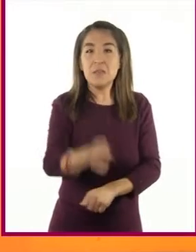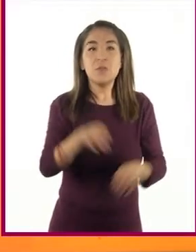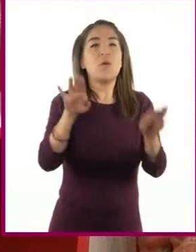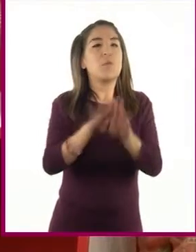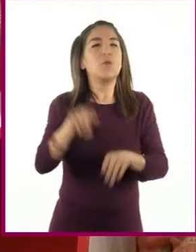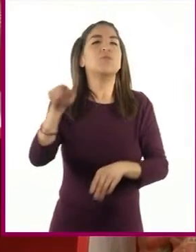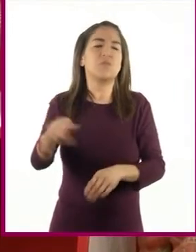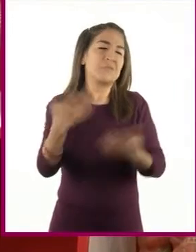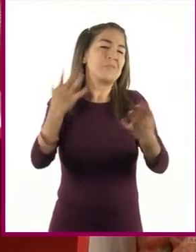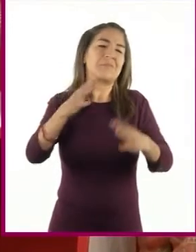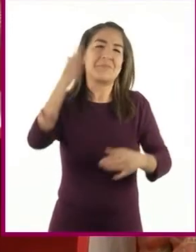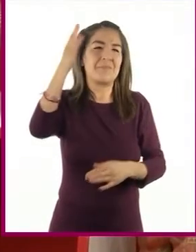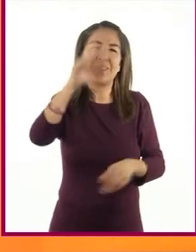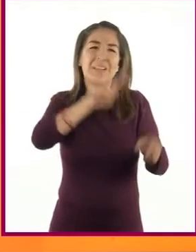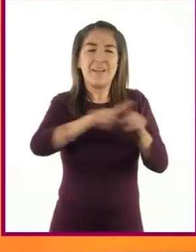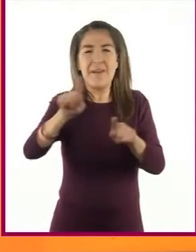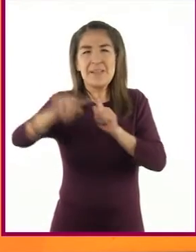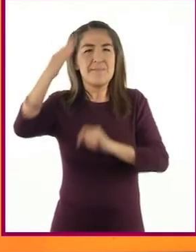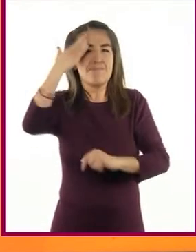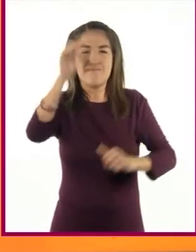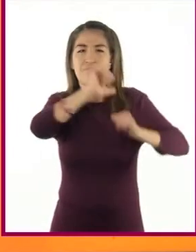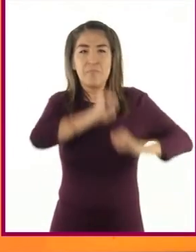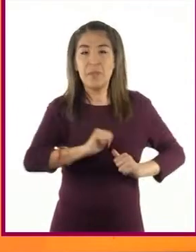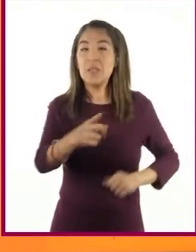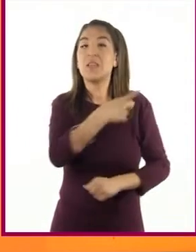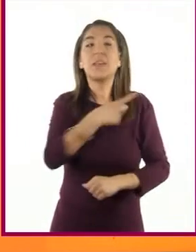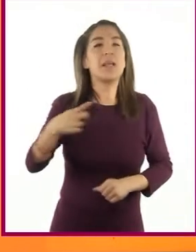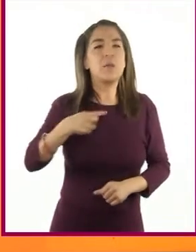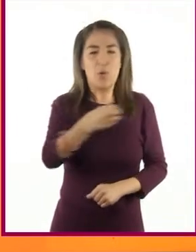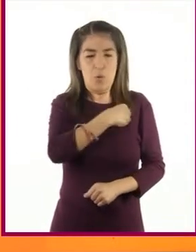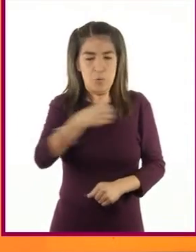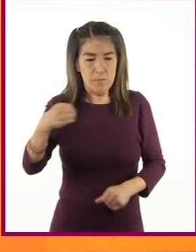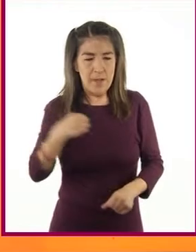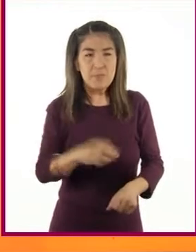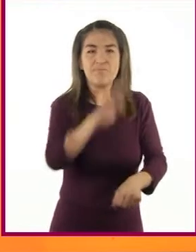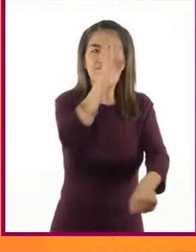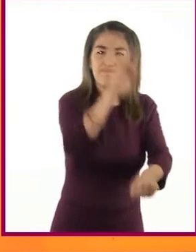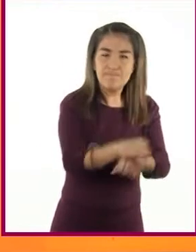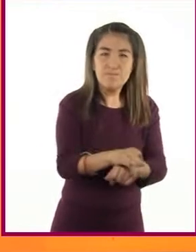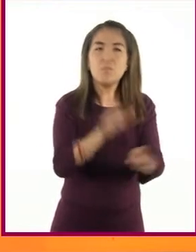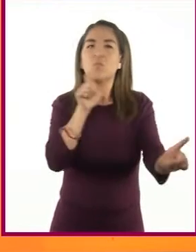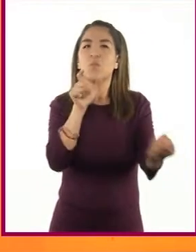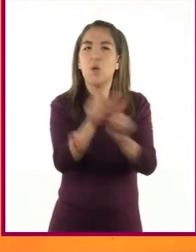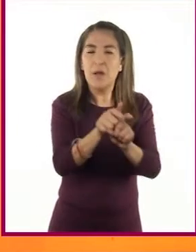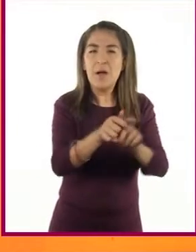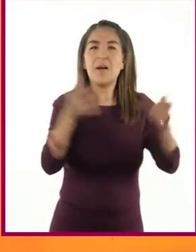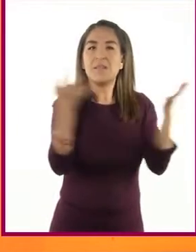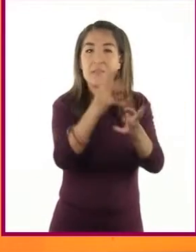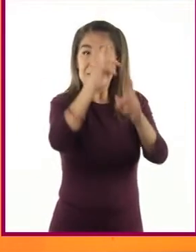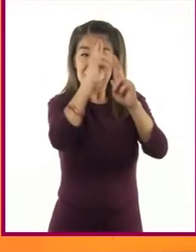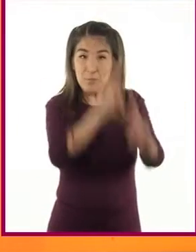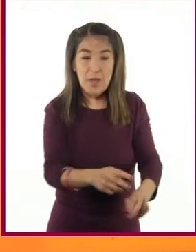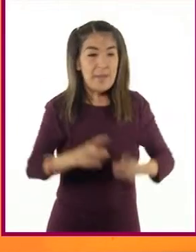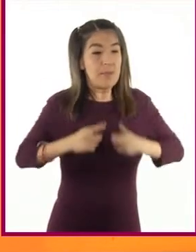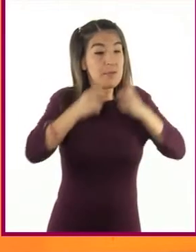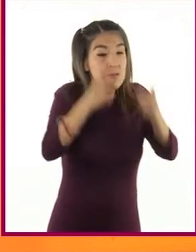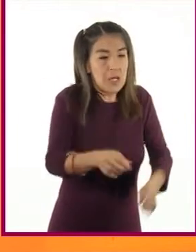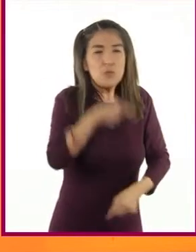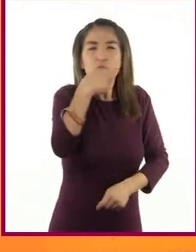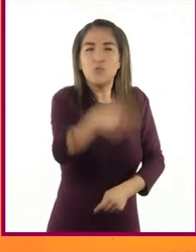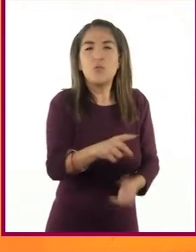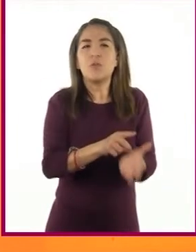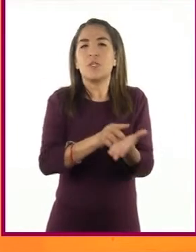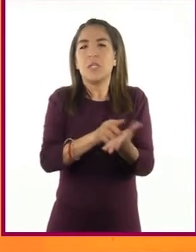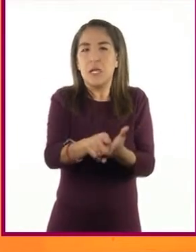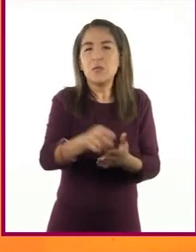respectivas competencias, tienen la obligación de promover, proteger, respetar y garantizar los